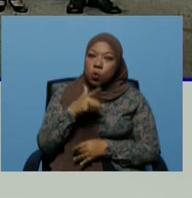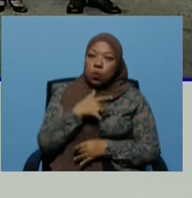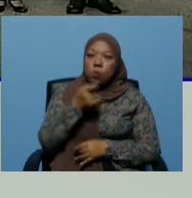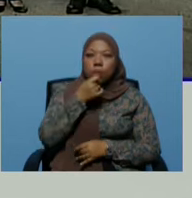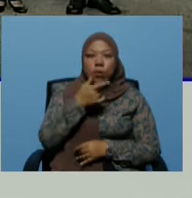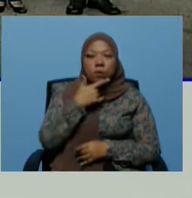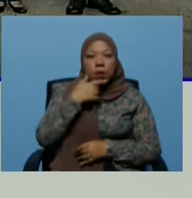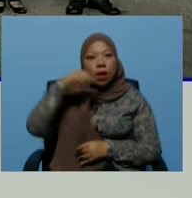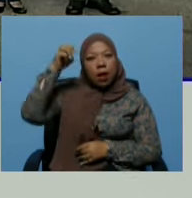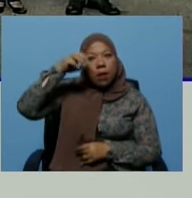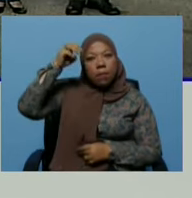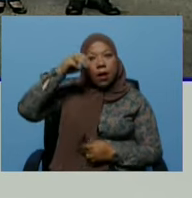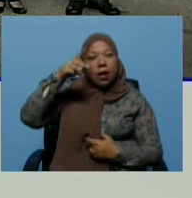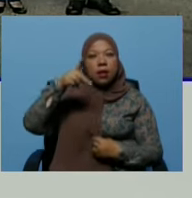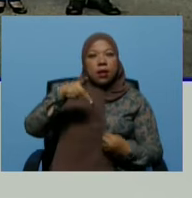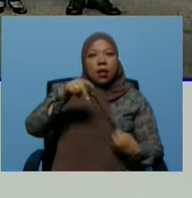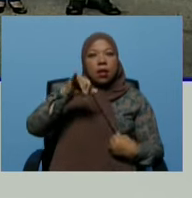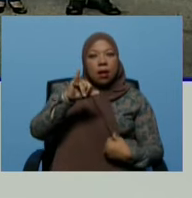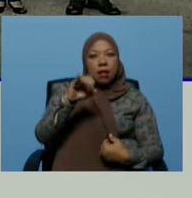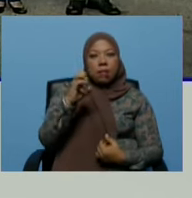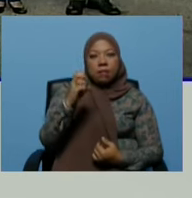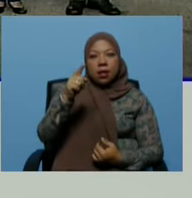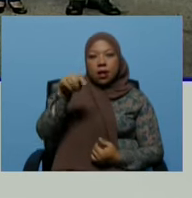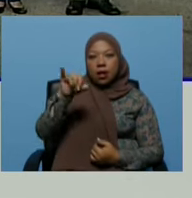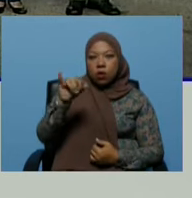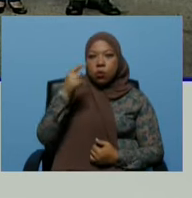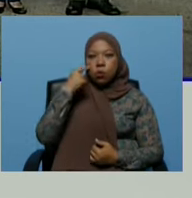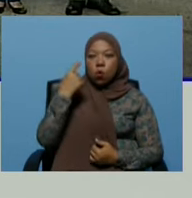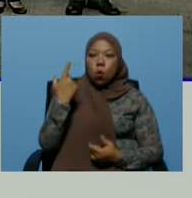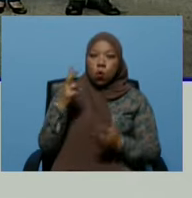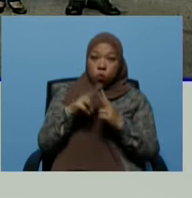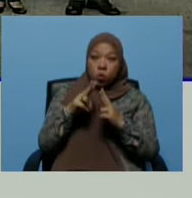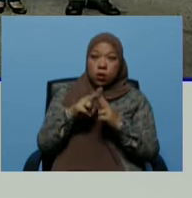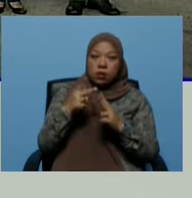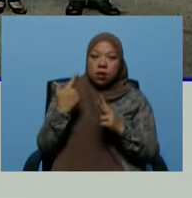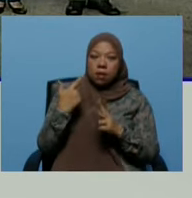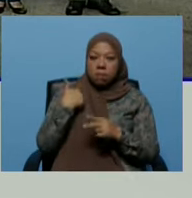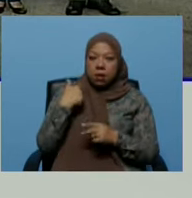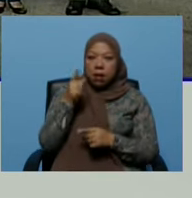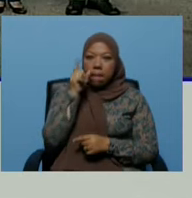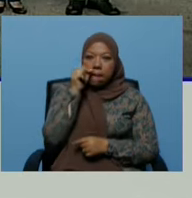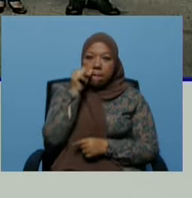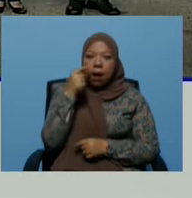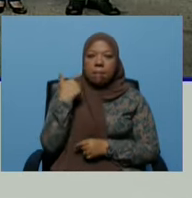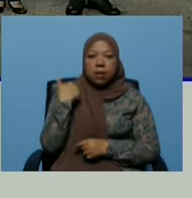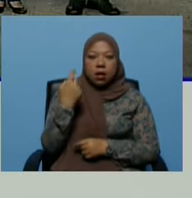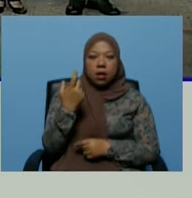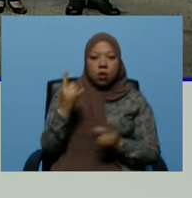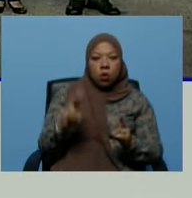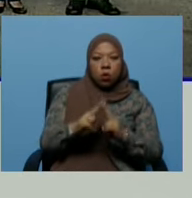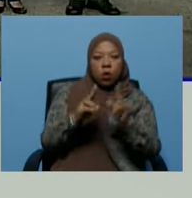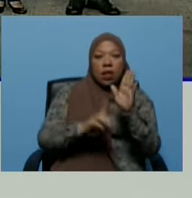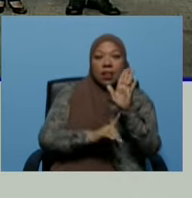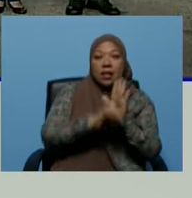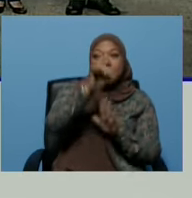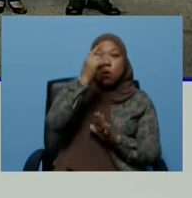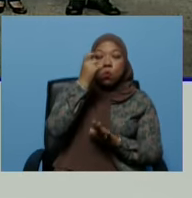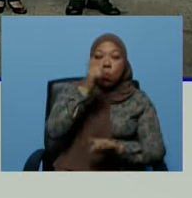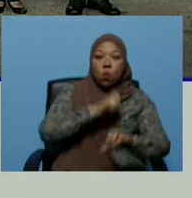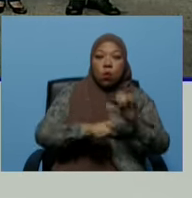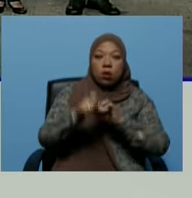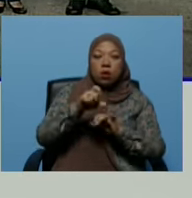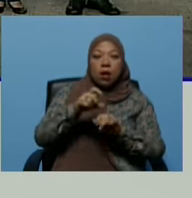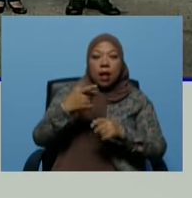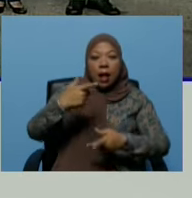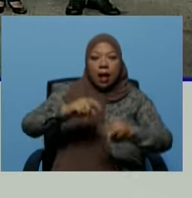El maestro Prito Figueroa, quien yo conocí a través de mi padre, hablaba que uno en la infancia necesita desarrollar la habilidad con